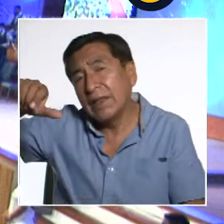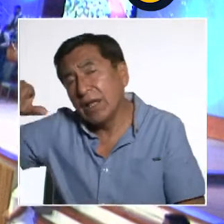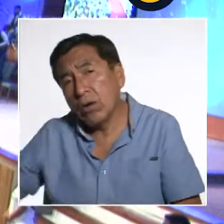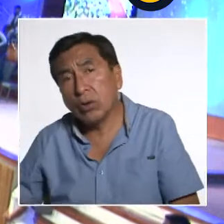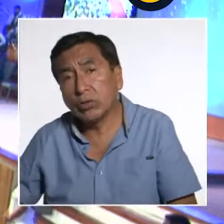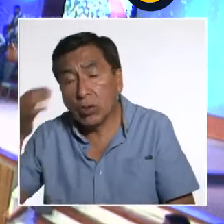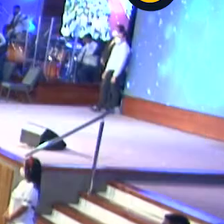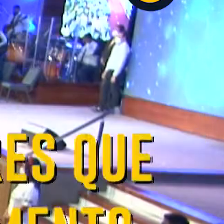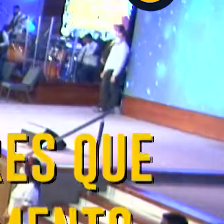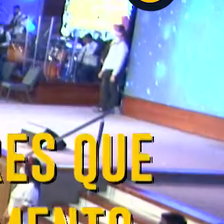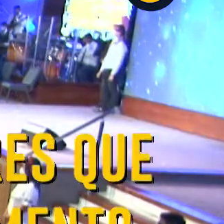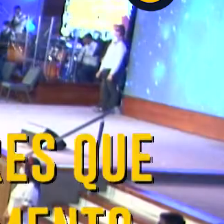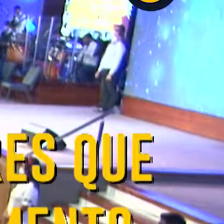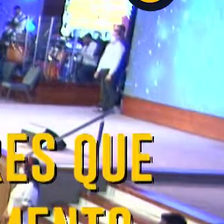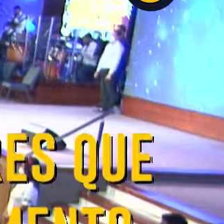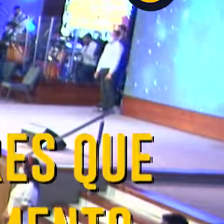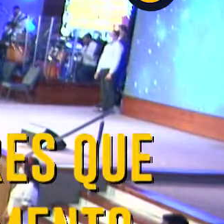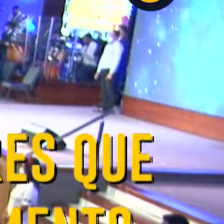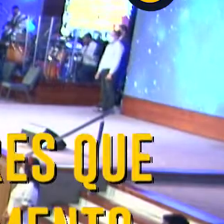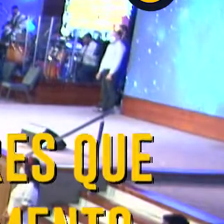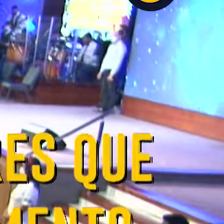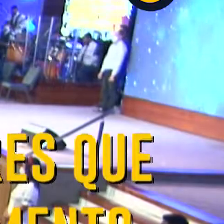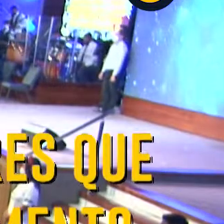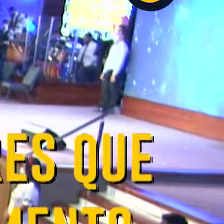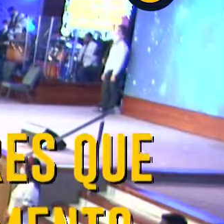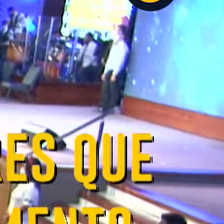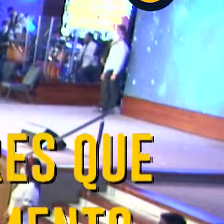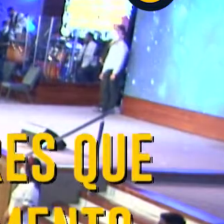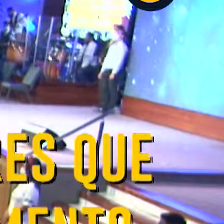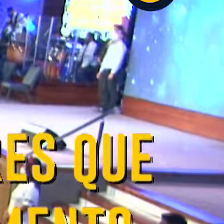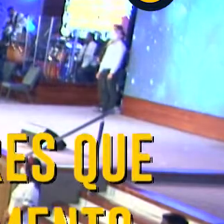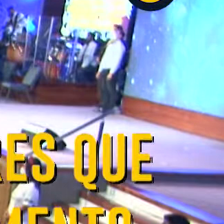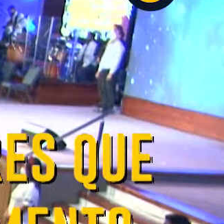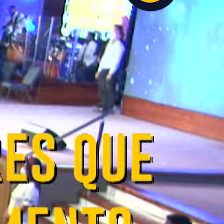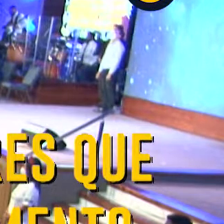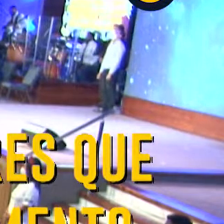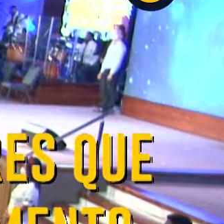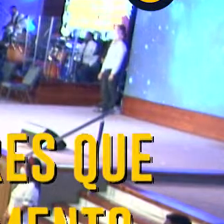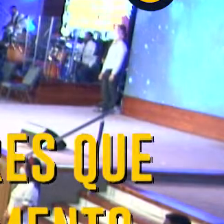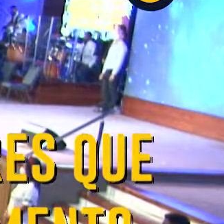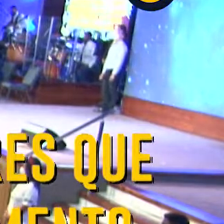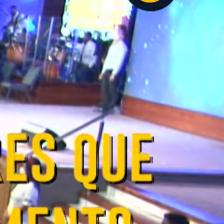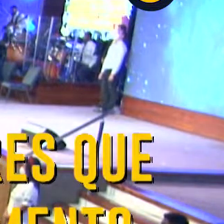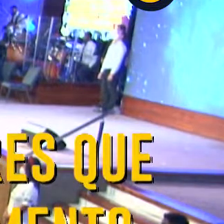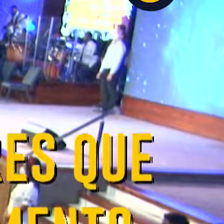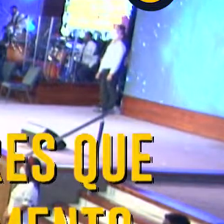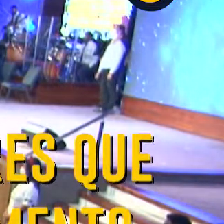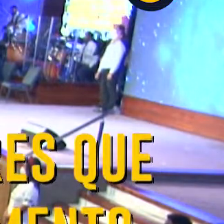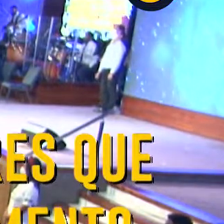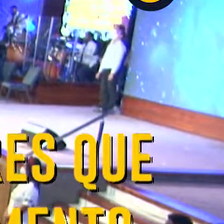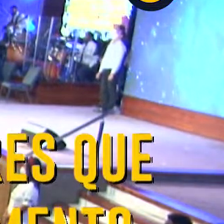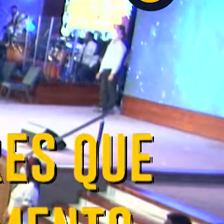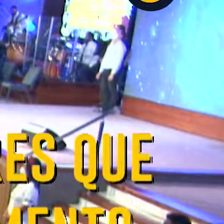nación de Israel. Este se llamaba Gedeón. Dice la palabra: llegaron pues Gedeón y los